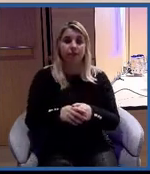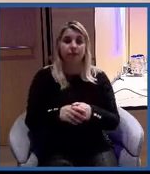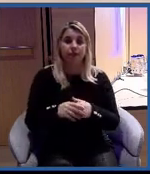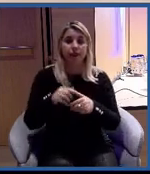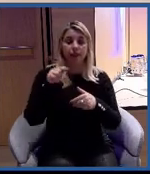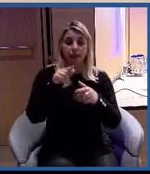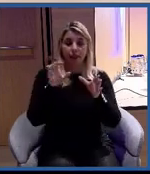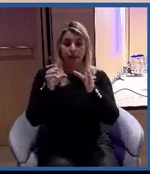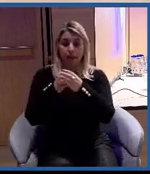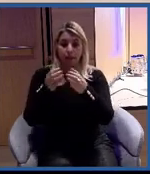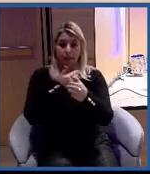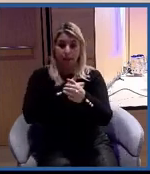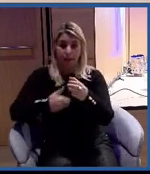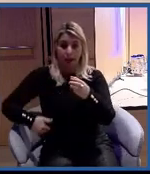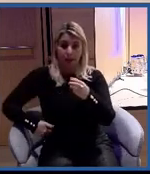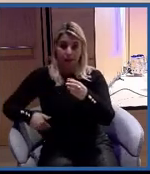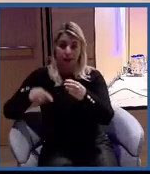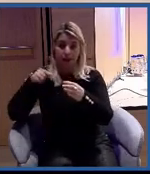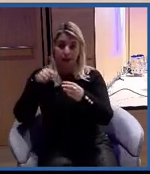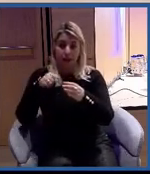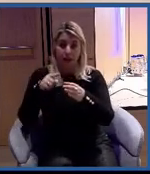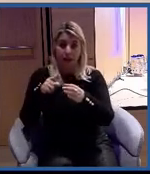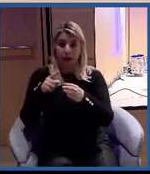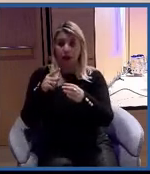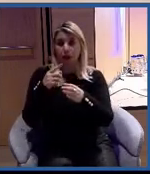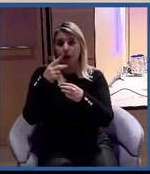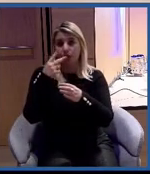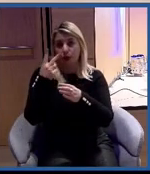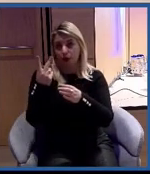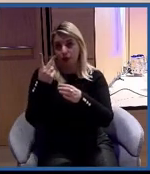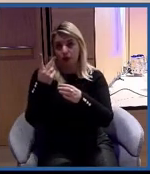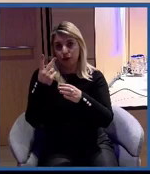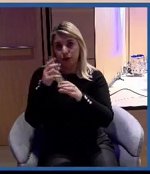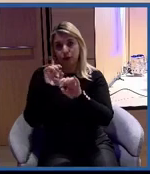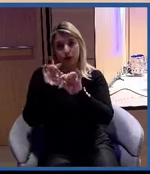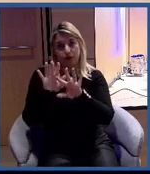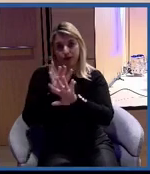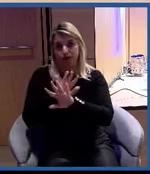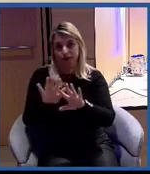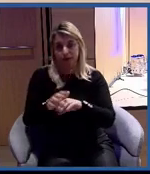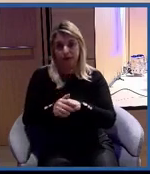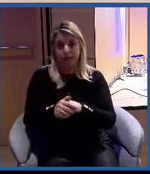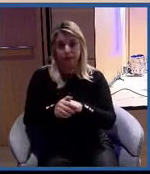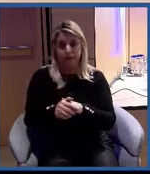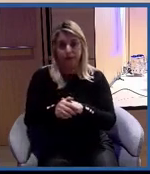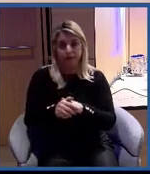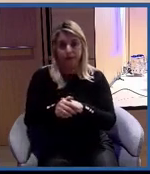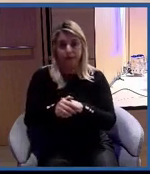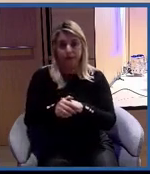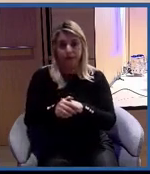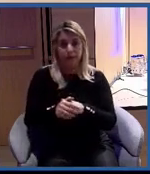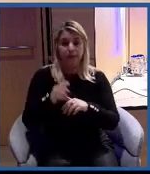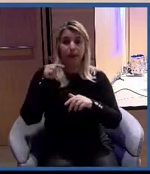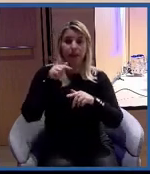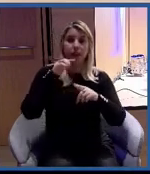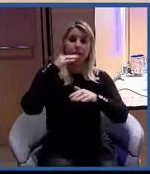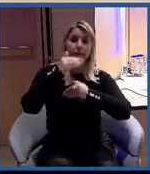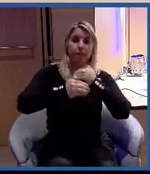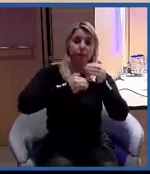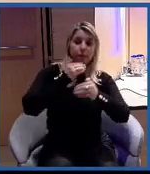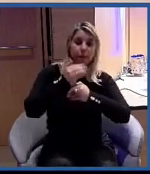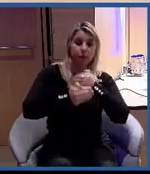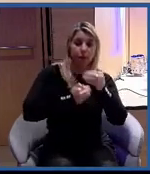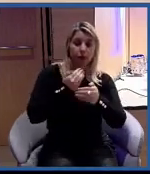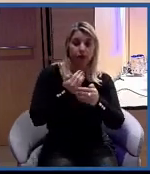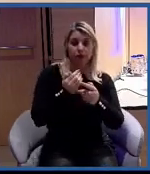el partido del presidente electo solamente tuvo dos por ejemplo en este proceso o